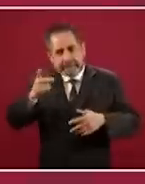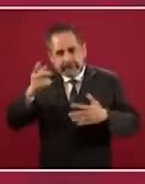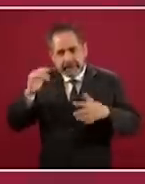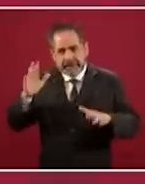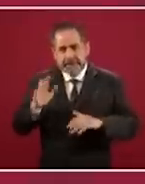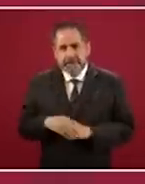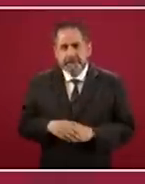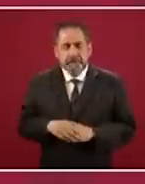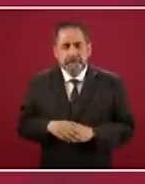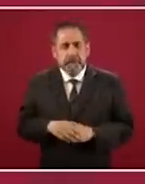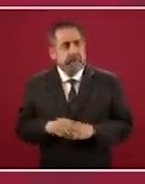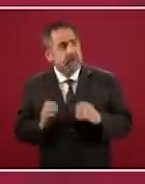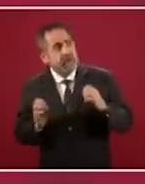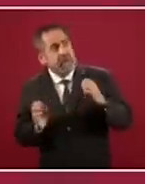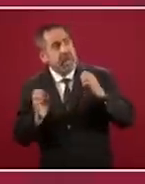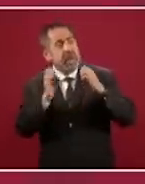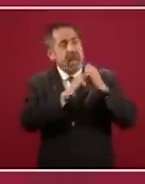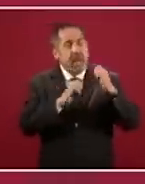están engañando al gobernador,